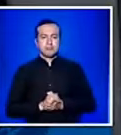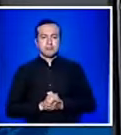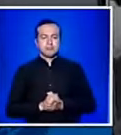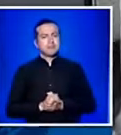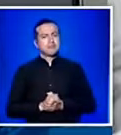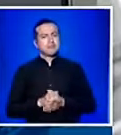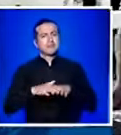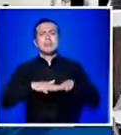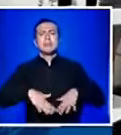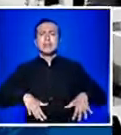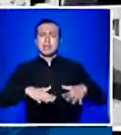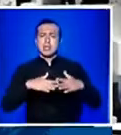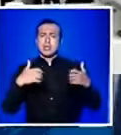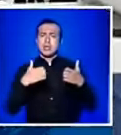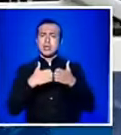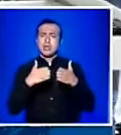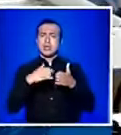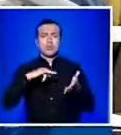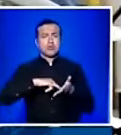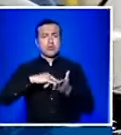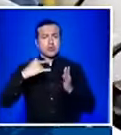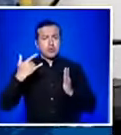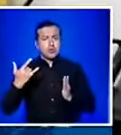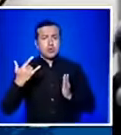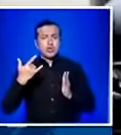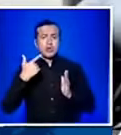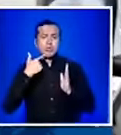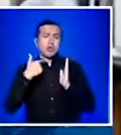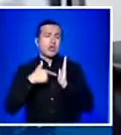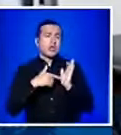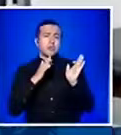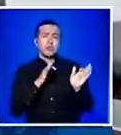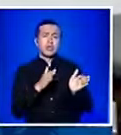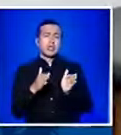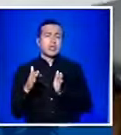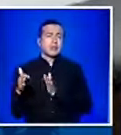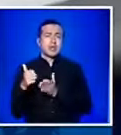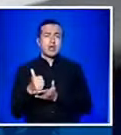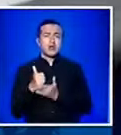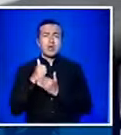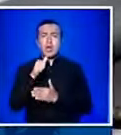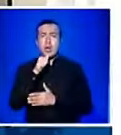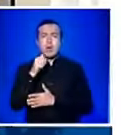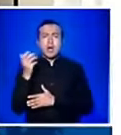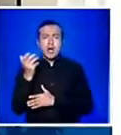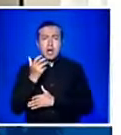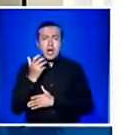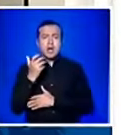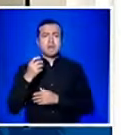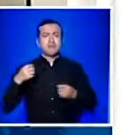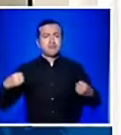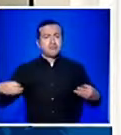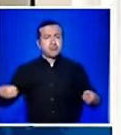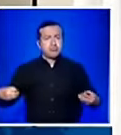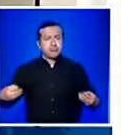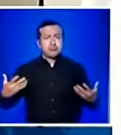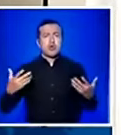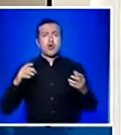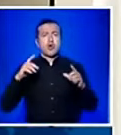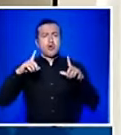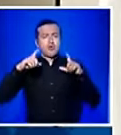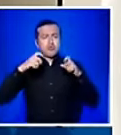Este centro tiene equipos sofisticados para, entre otros tratamientos, termoterapias, hidroterapia,